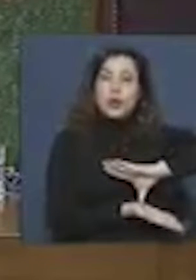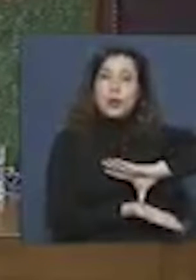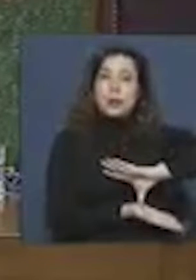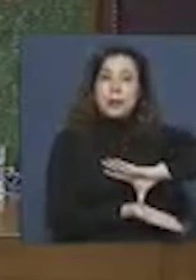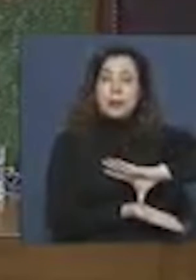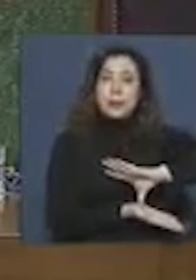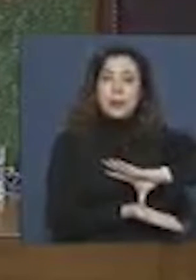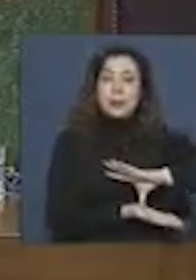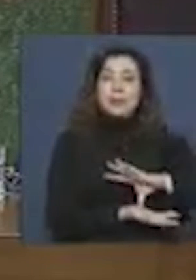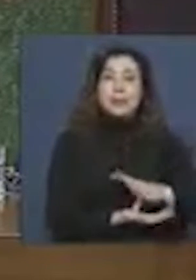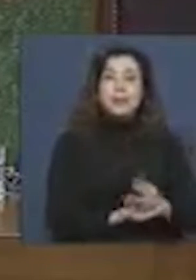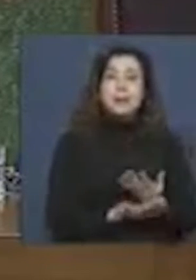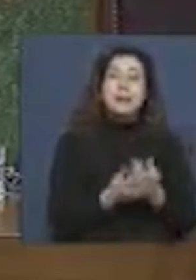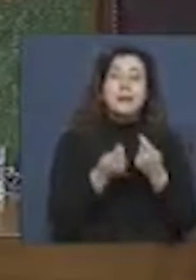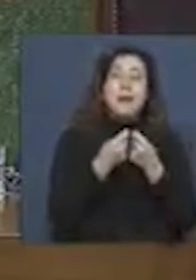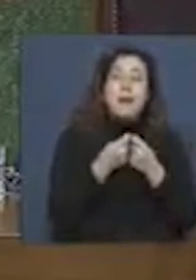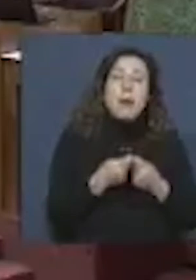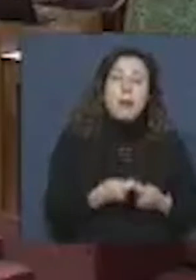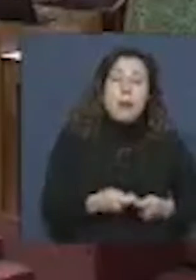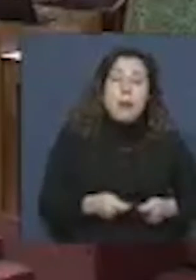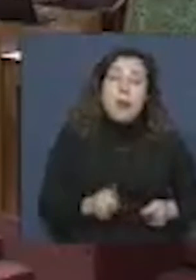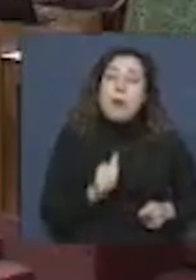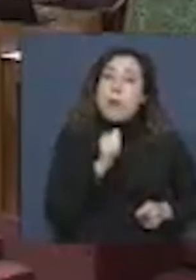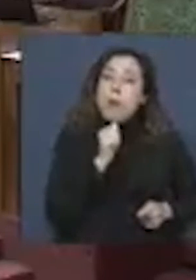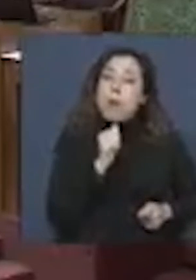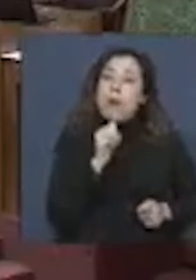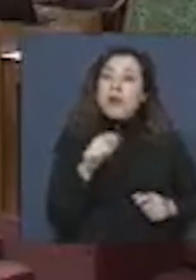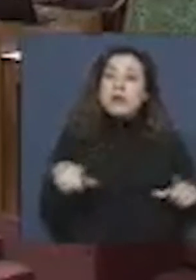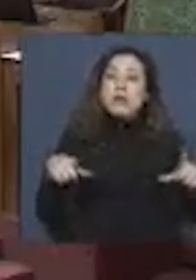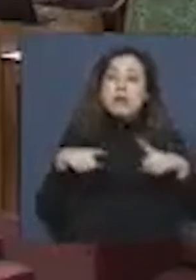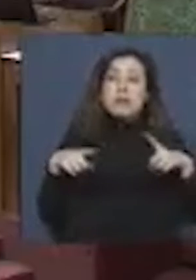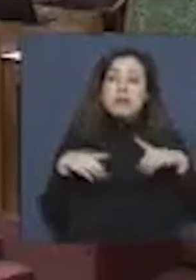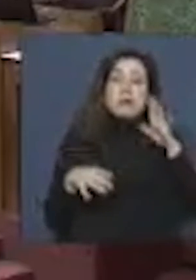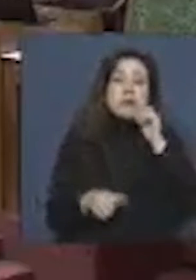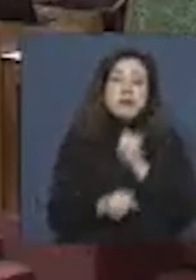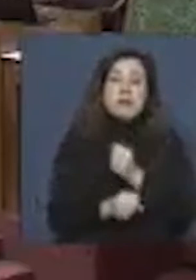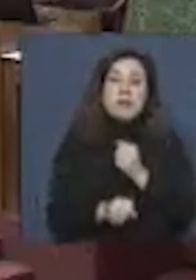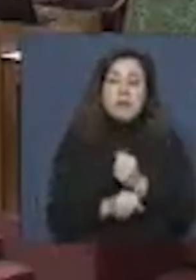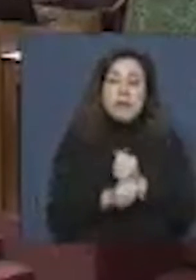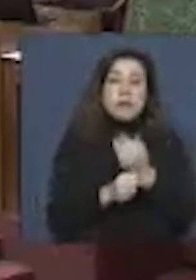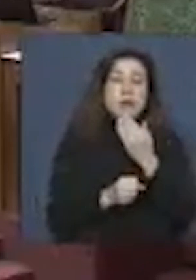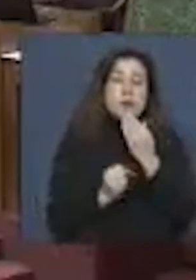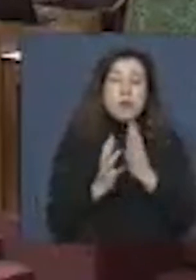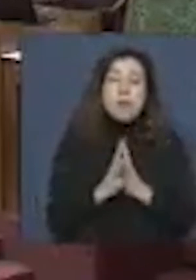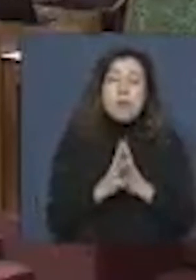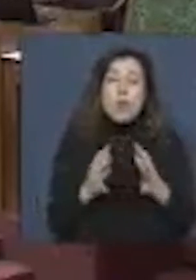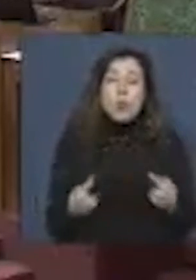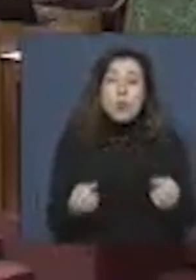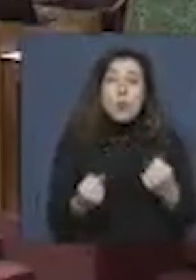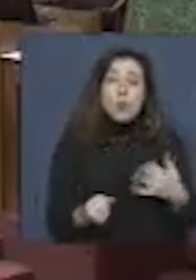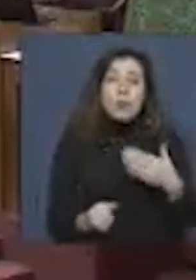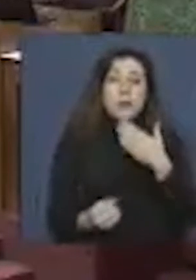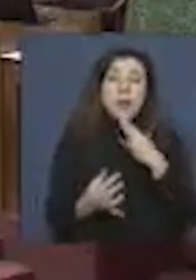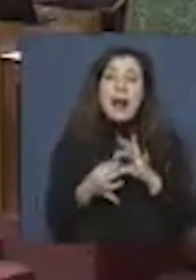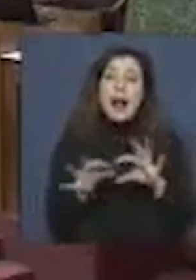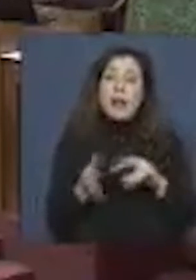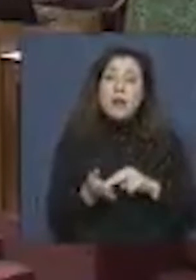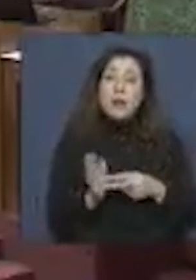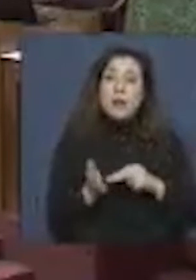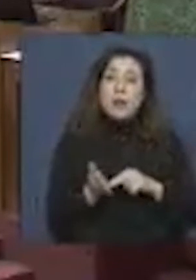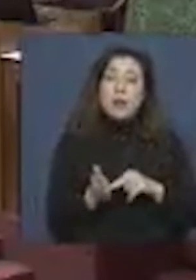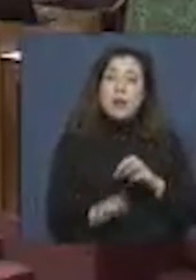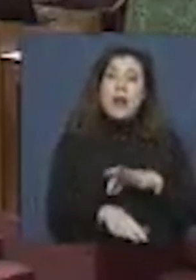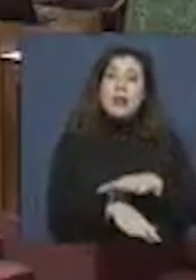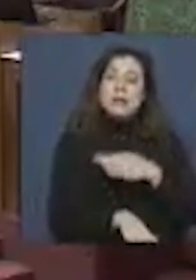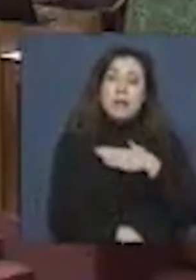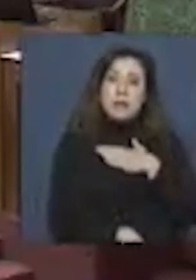un nivel de pobreza y desempleo mucho más alto también. Por otro lado, tenemos graves problemas de